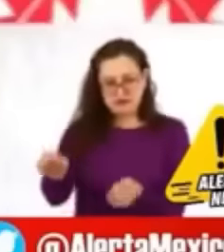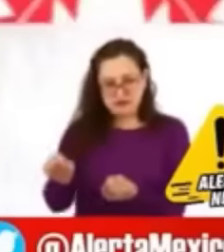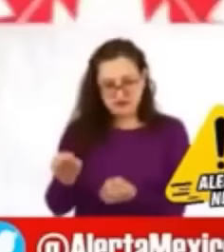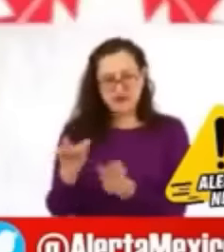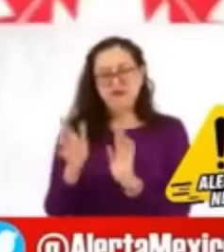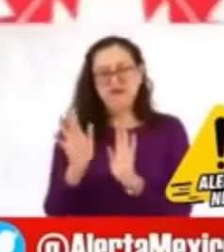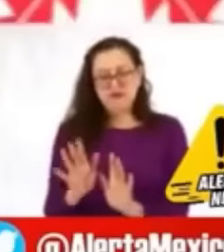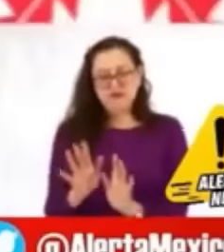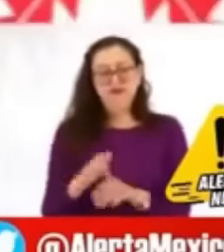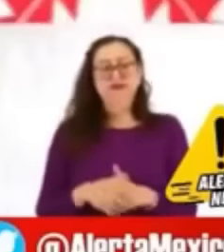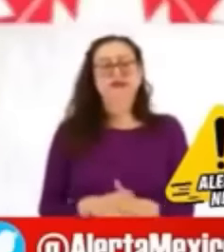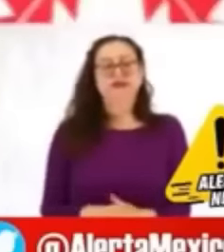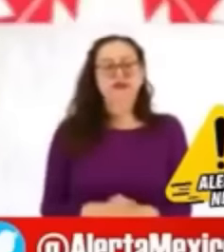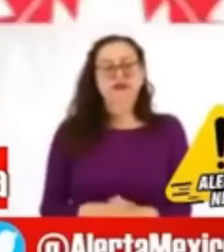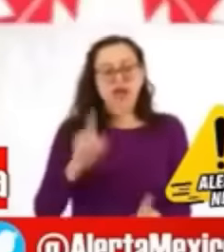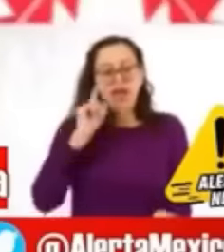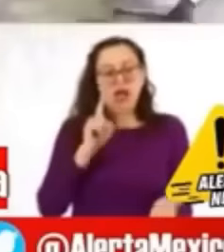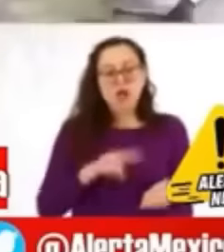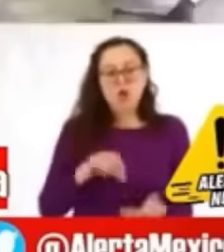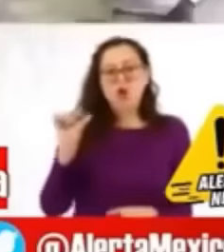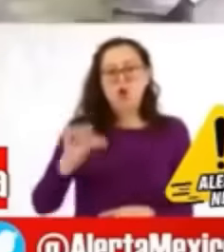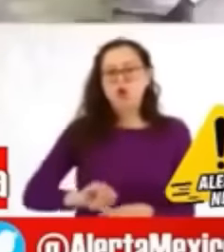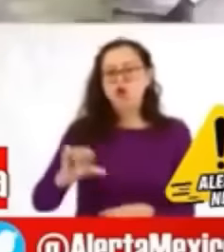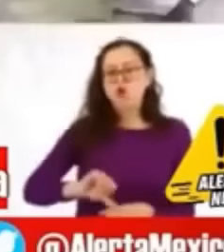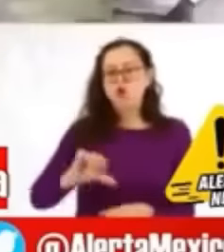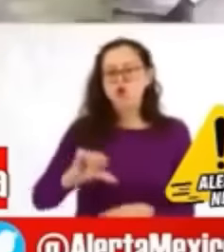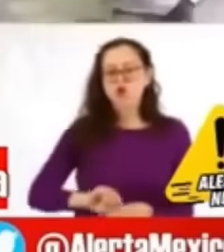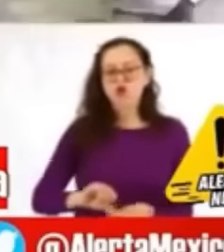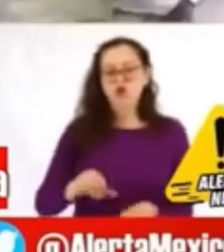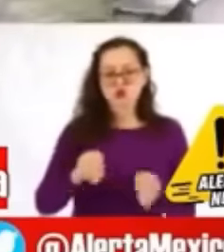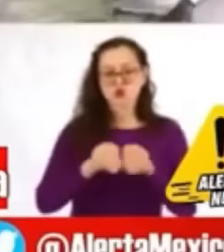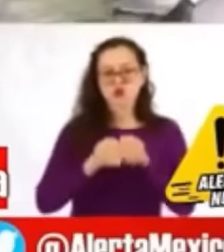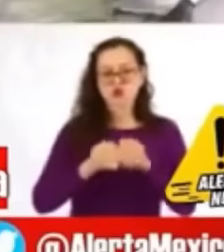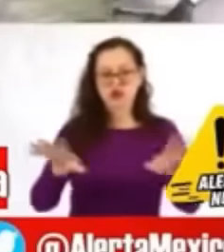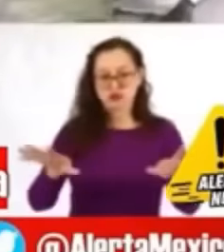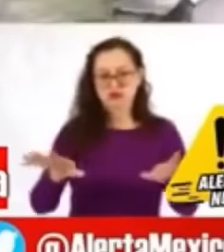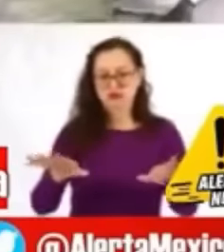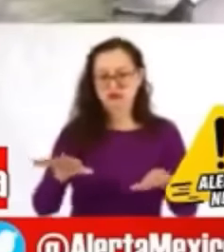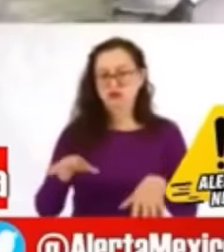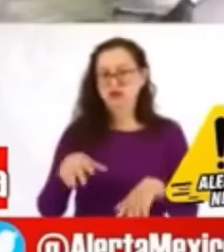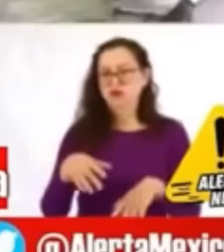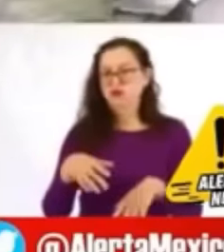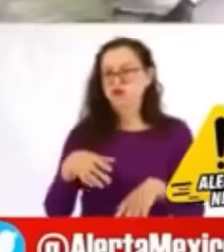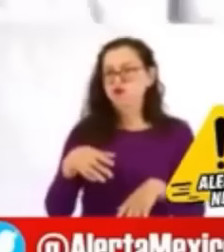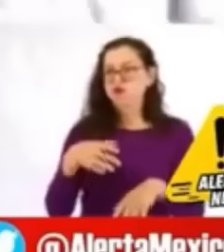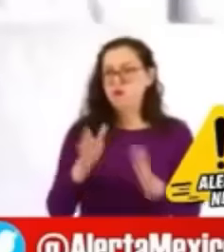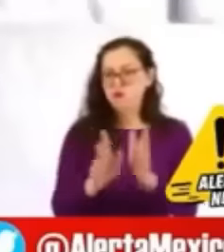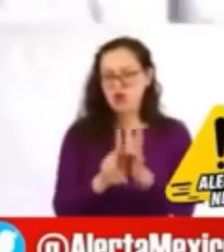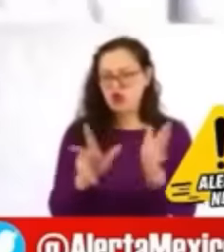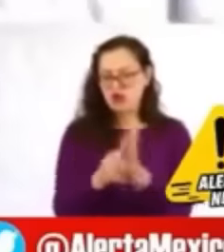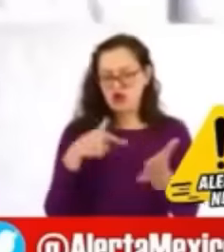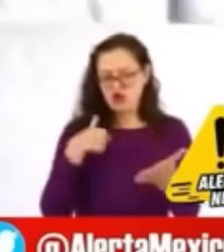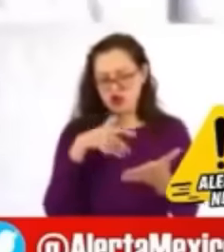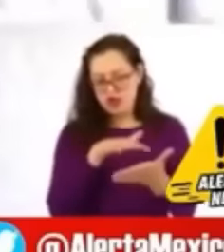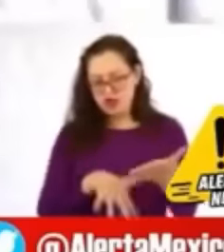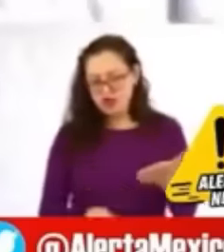México. Entiendo que hoy van a publicar, lo leí en el periódico La Terna,